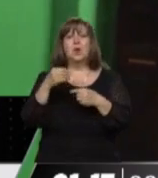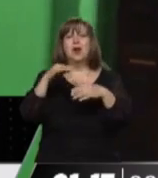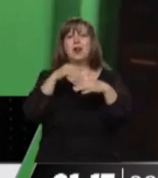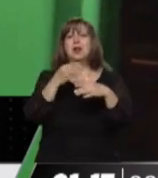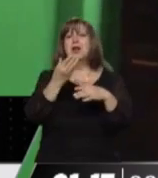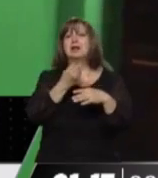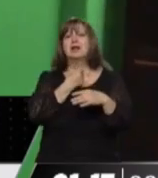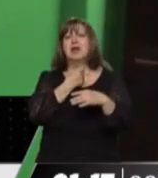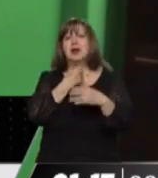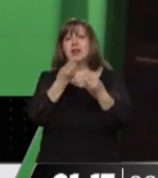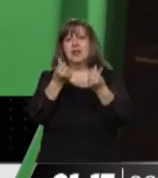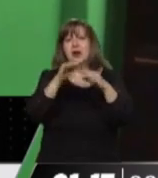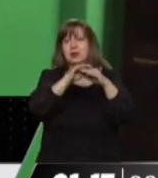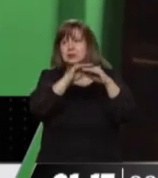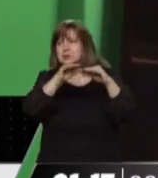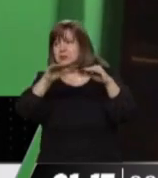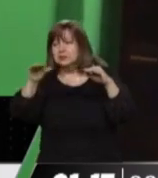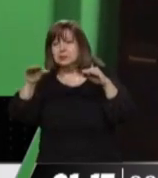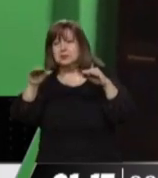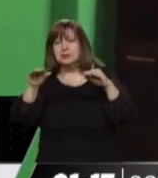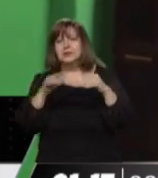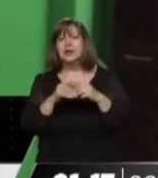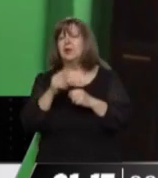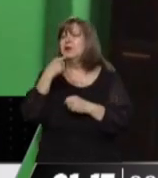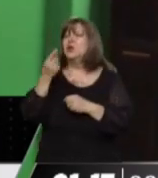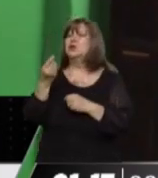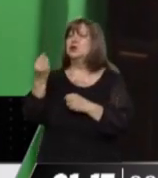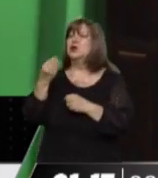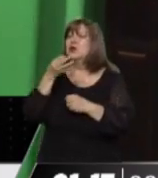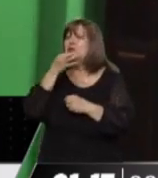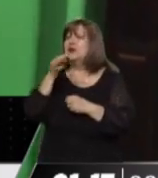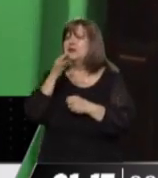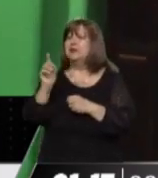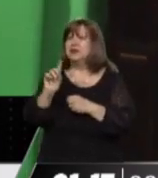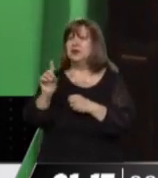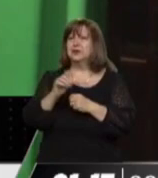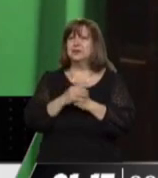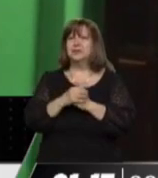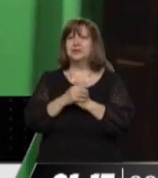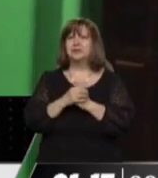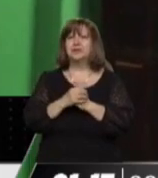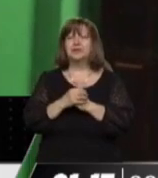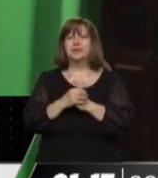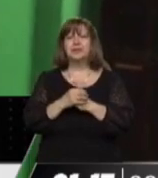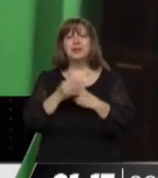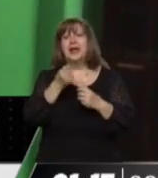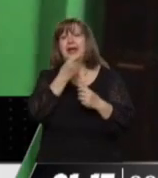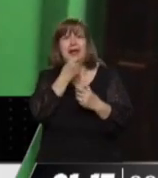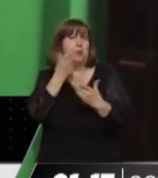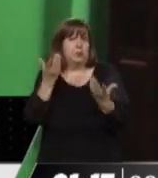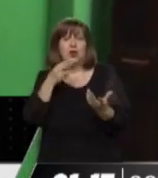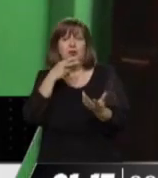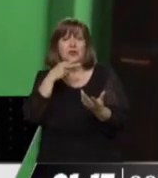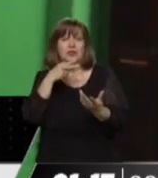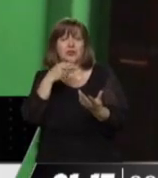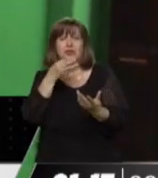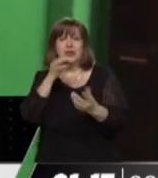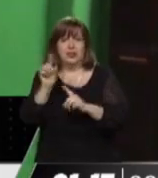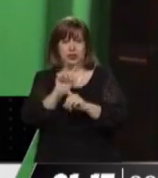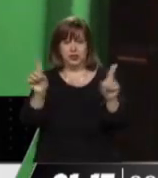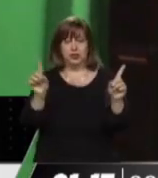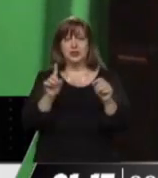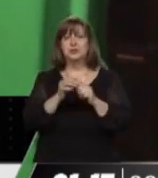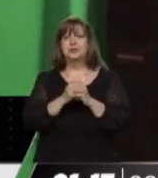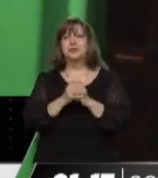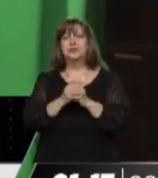obviamente ya la cosa no va para más. En algún momento... ¿Qué no te están vendiendo? Que no nos están vendiendo, bueno, lo que sé es que se